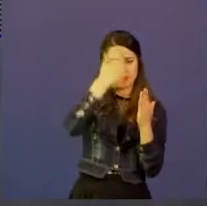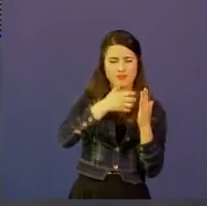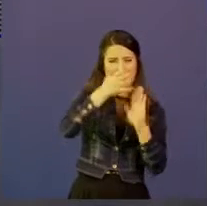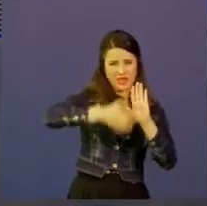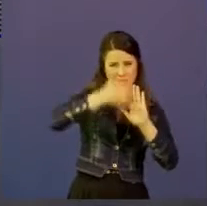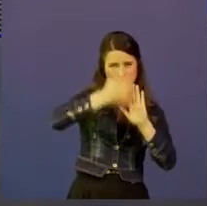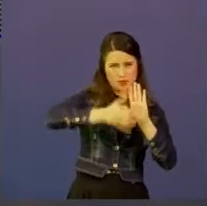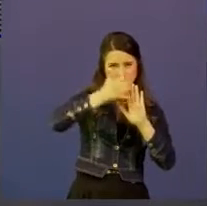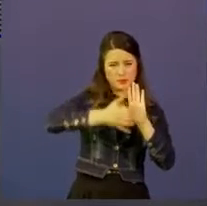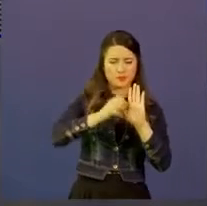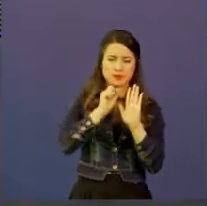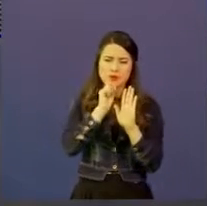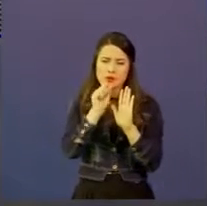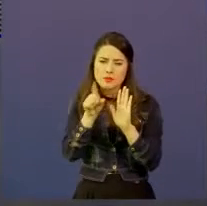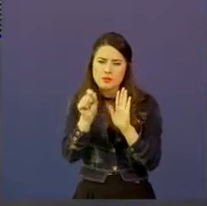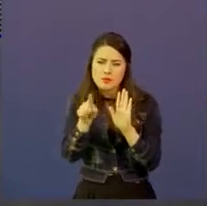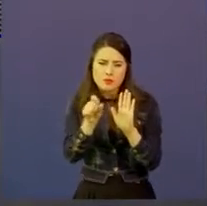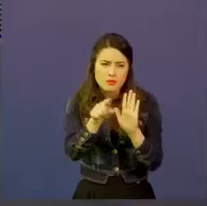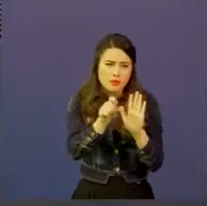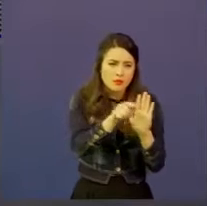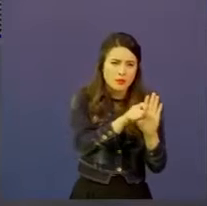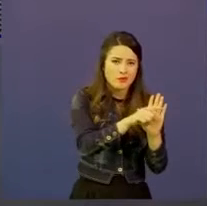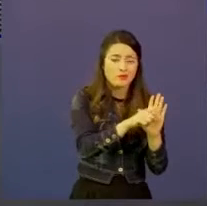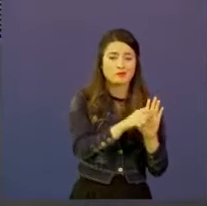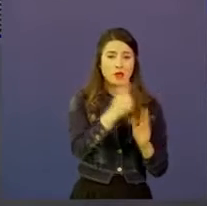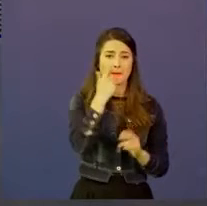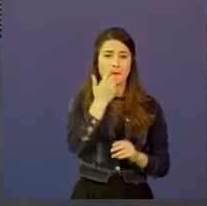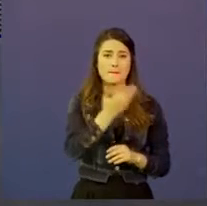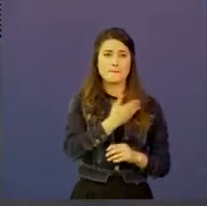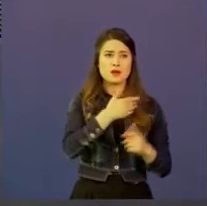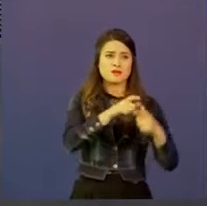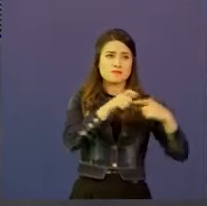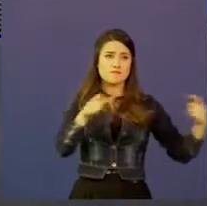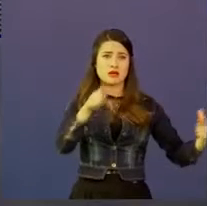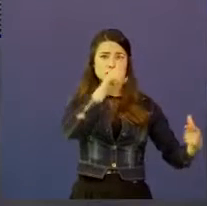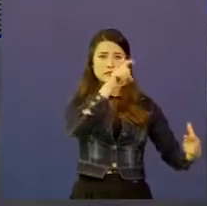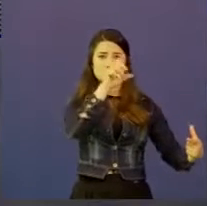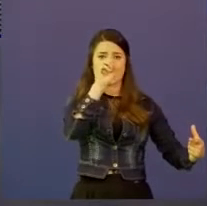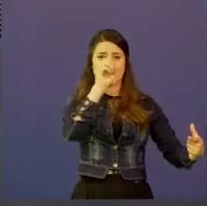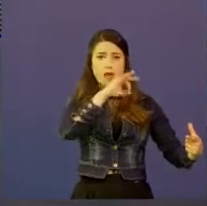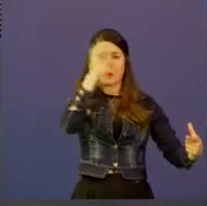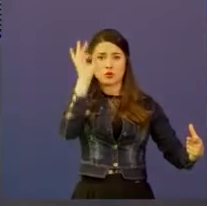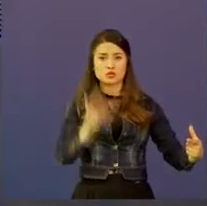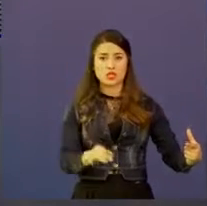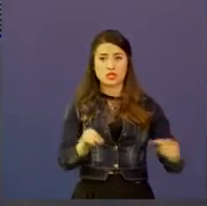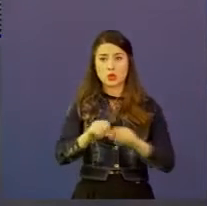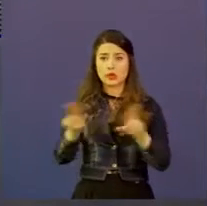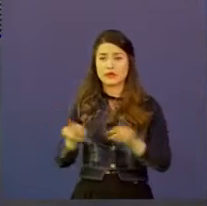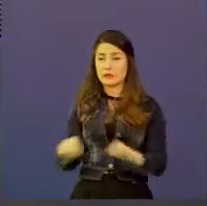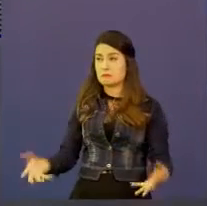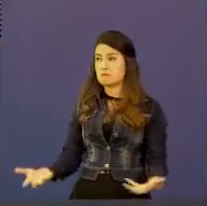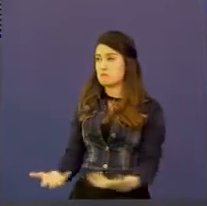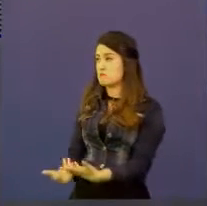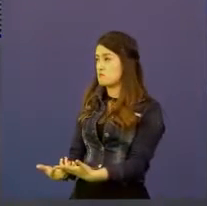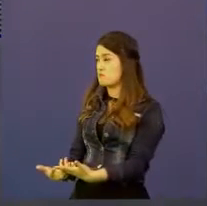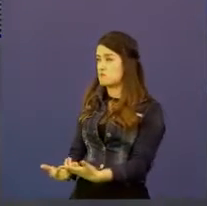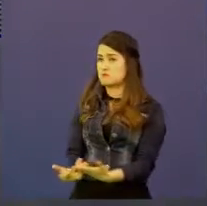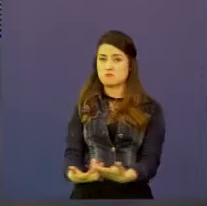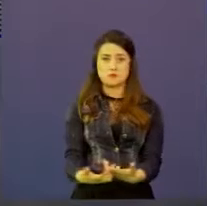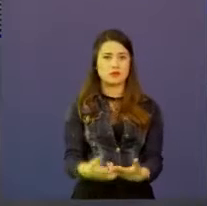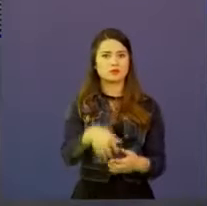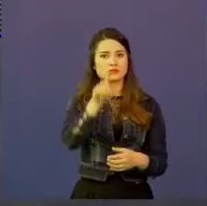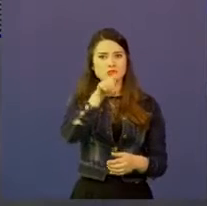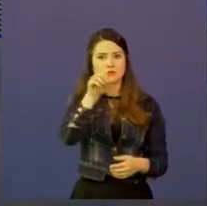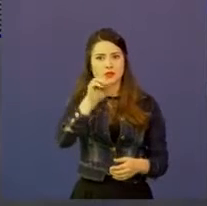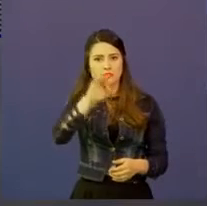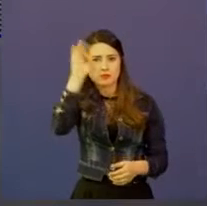más del 60% de los padres tenían un conocimiento bajo o nulo de internet. Y cuando uno se enfrenta a eso y sabe